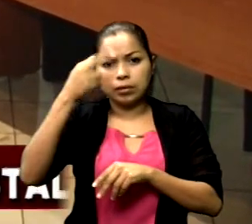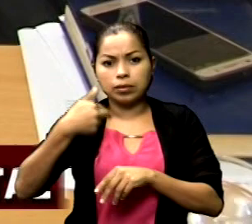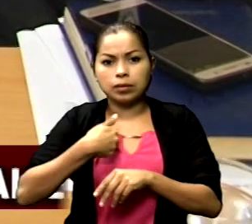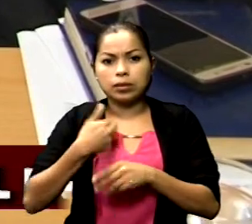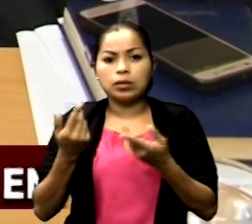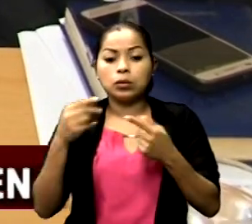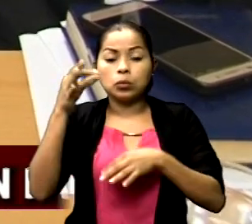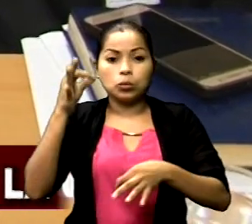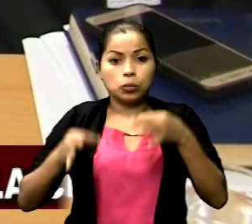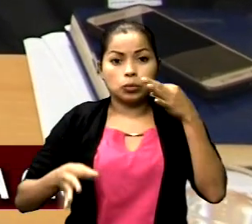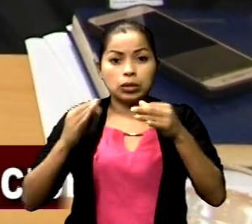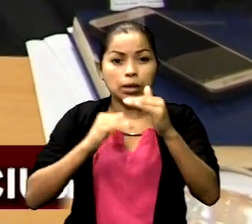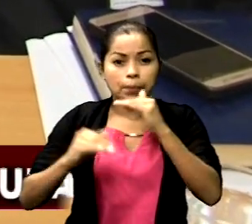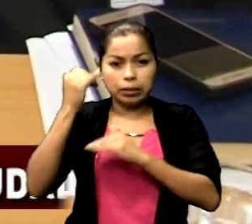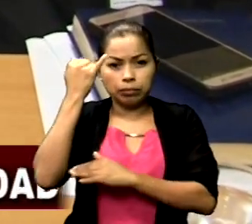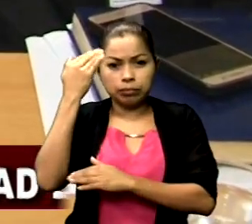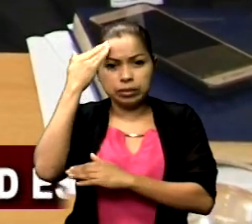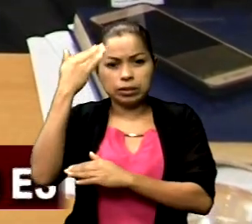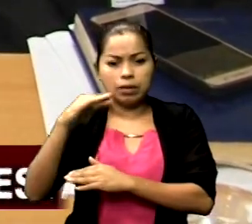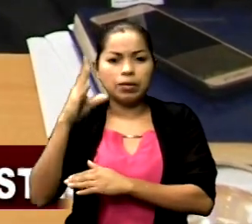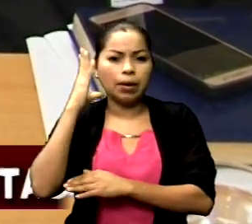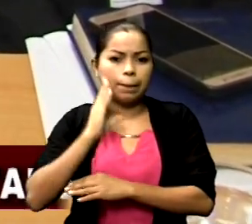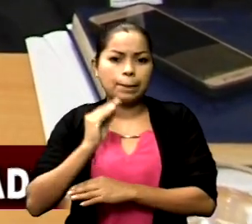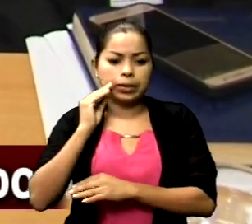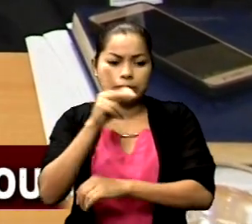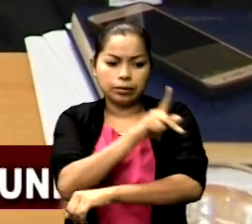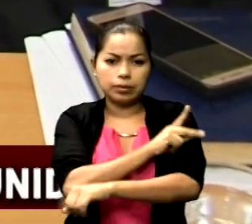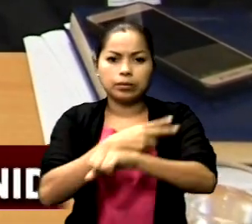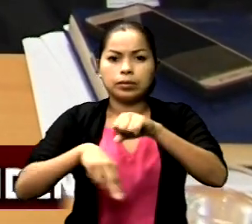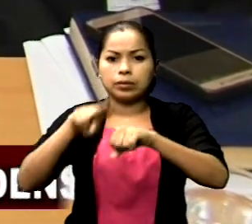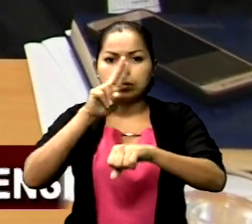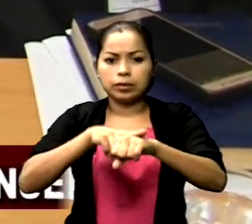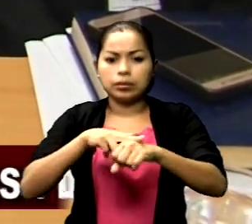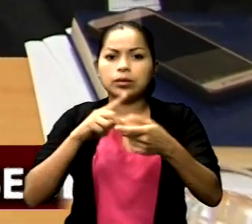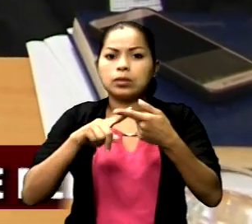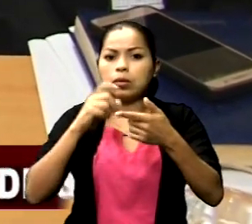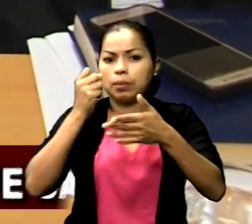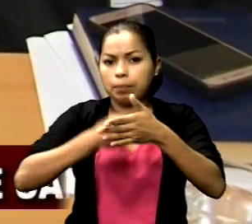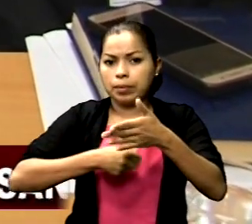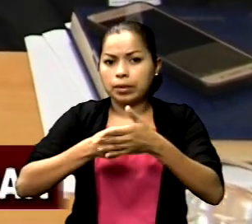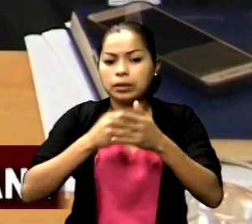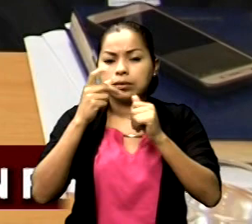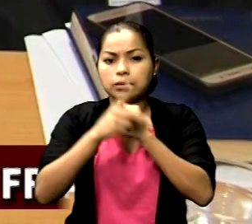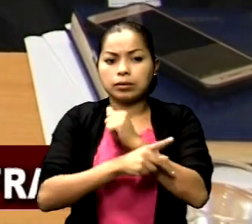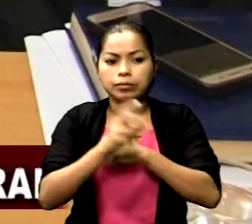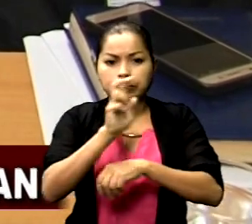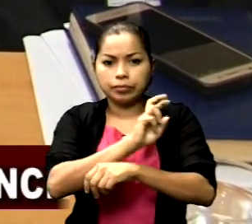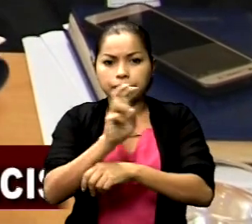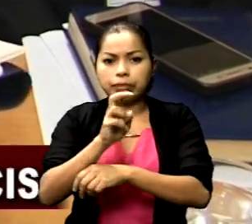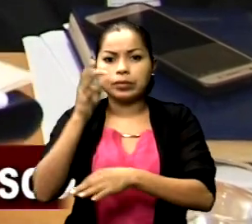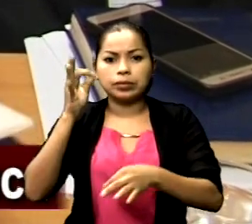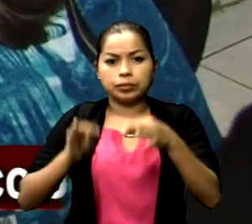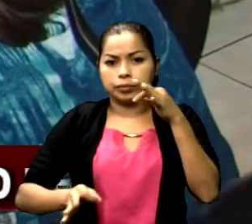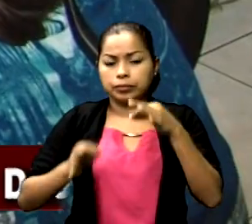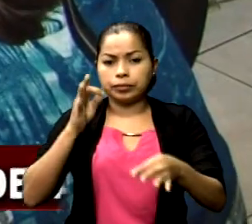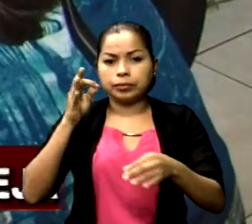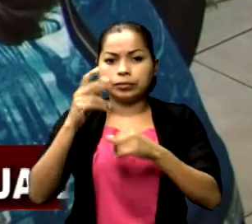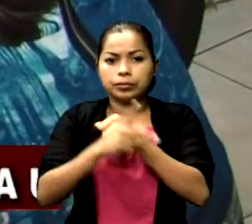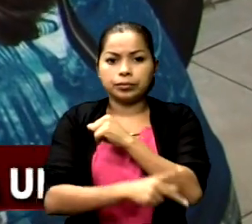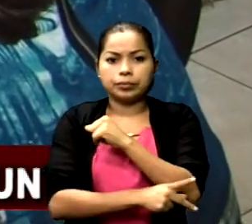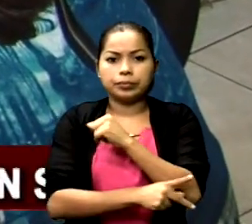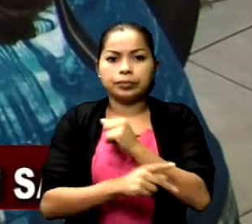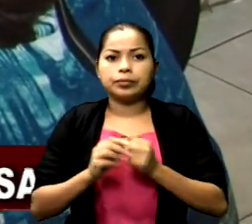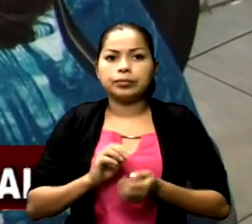Corte Suprema de Justicia, Policía Nacional, Procuraduría General de la República y Fiscalía General de la